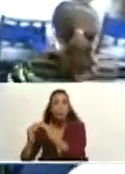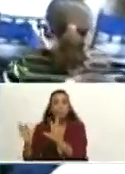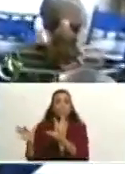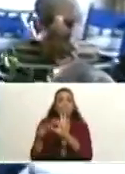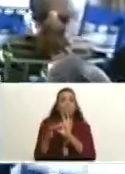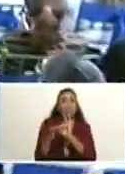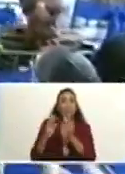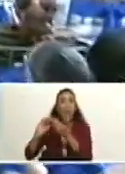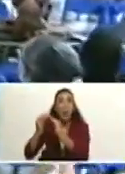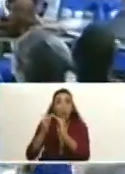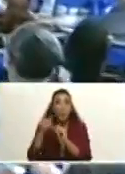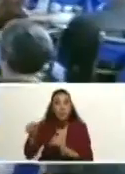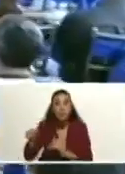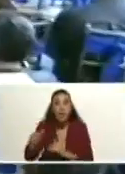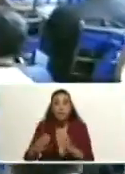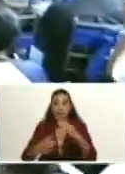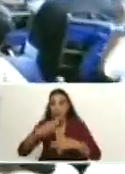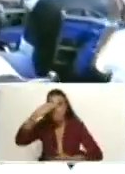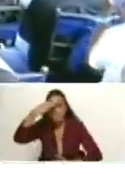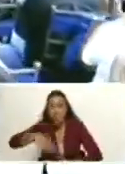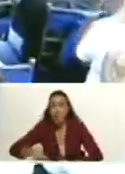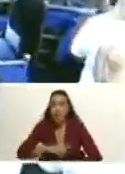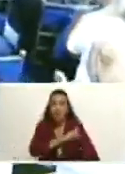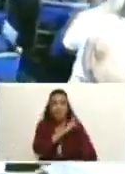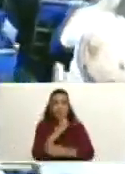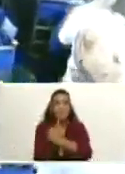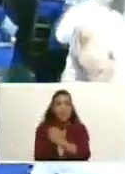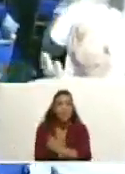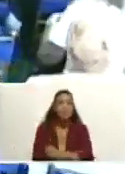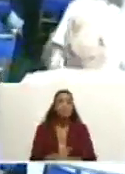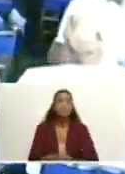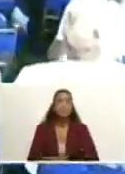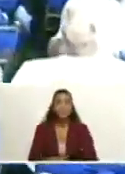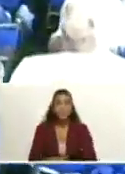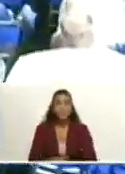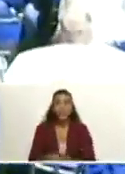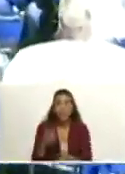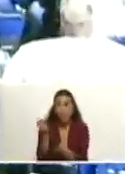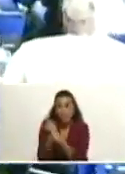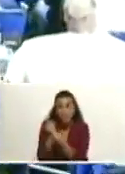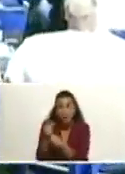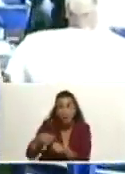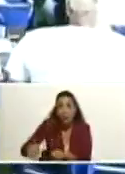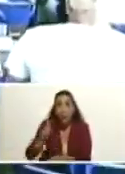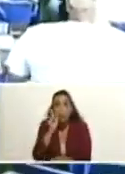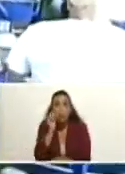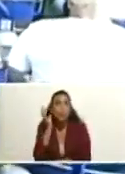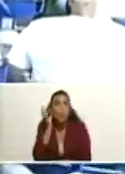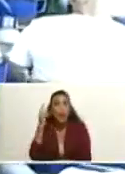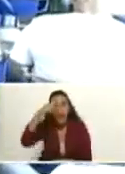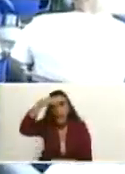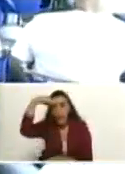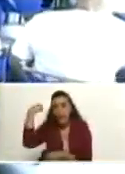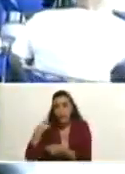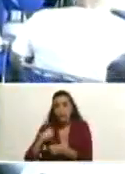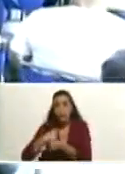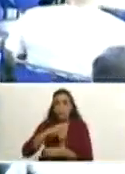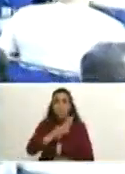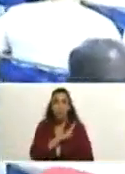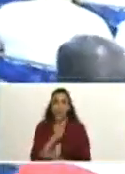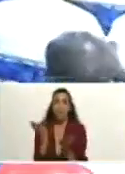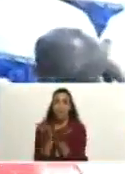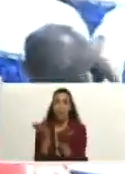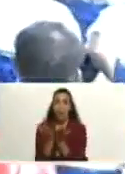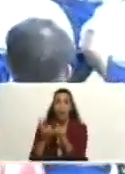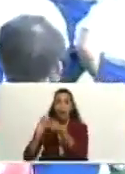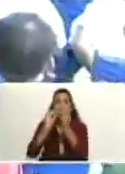de la comunidad, de las fuerzas militares, de los trabajadores y trabajadoras. Y una vez